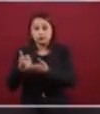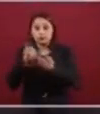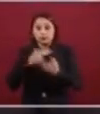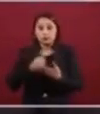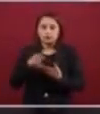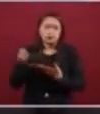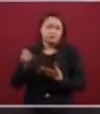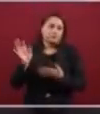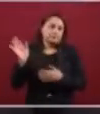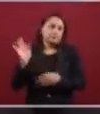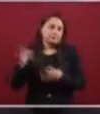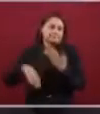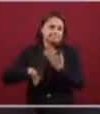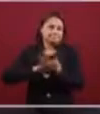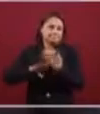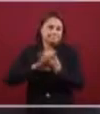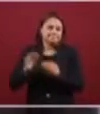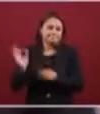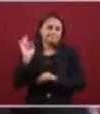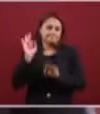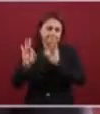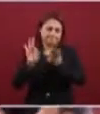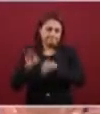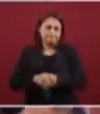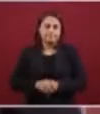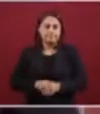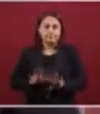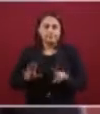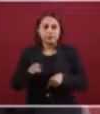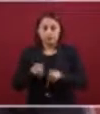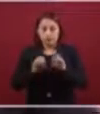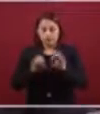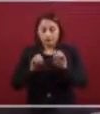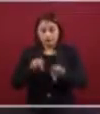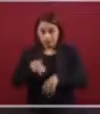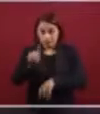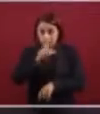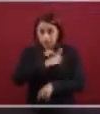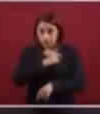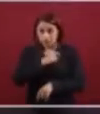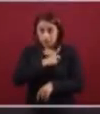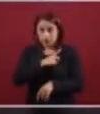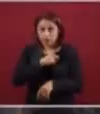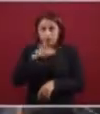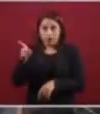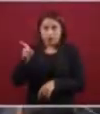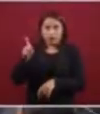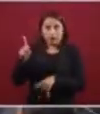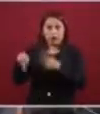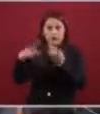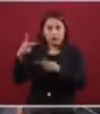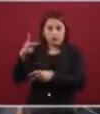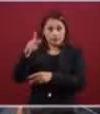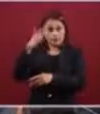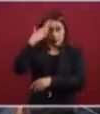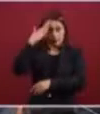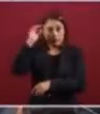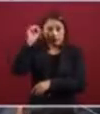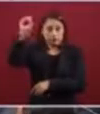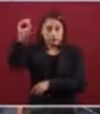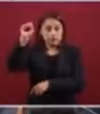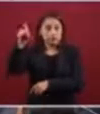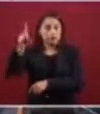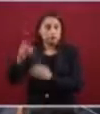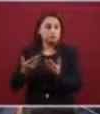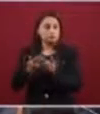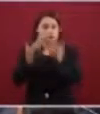oficina ya está sola, o sea, el señor ya no va, no sé por qué, pero ya no se ha presentado el líder sindical que presentó su